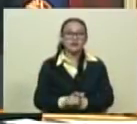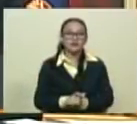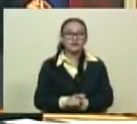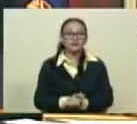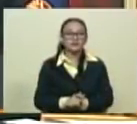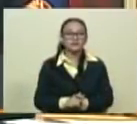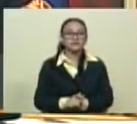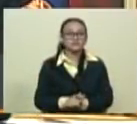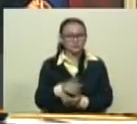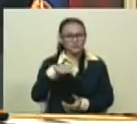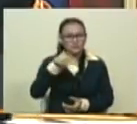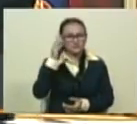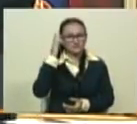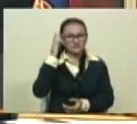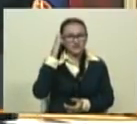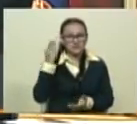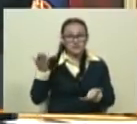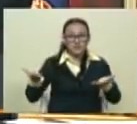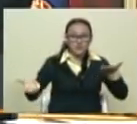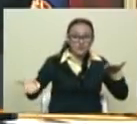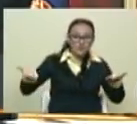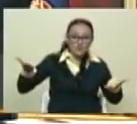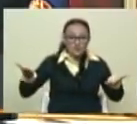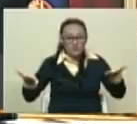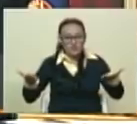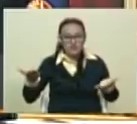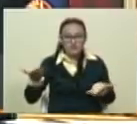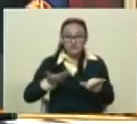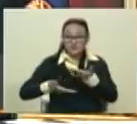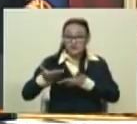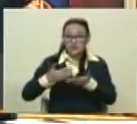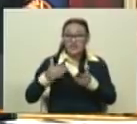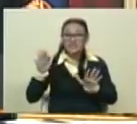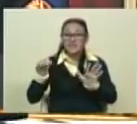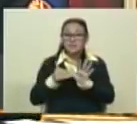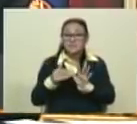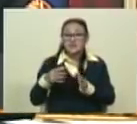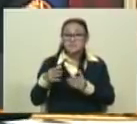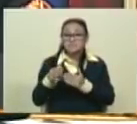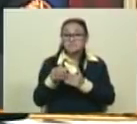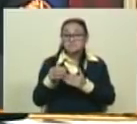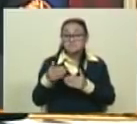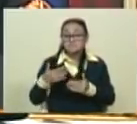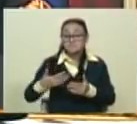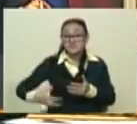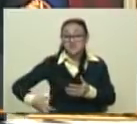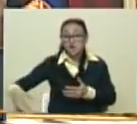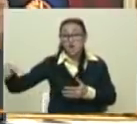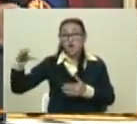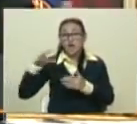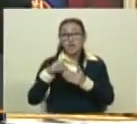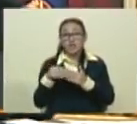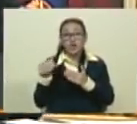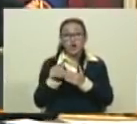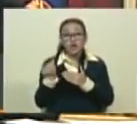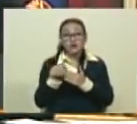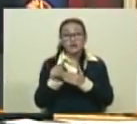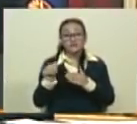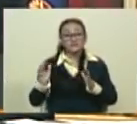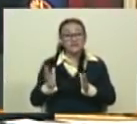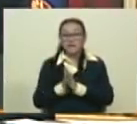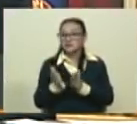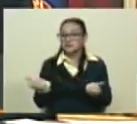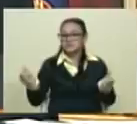Pero ustedes saben que la balanza comercial con Colombia, con Uribe, llegó a 10 mil millones de dólares. Y Santos destruyó la